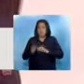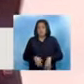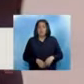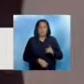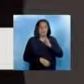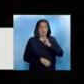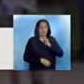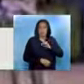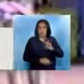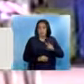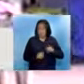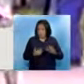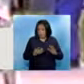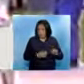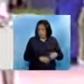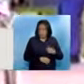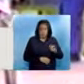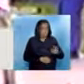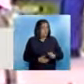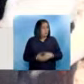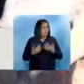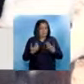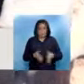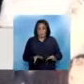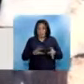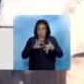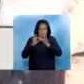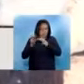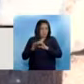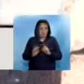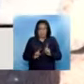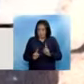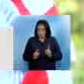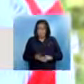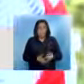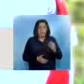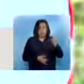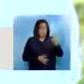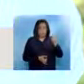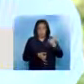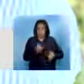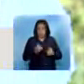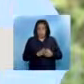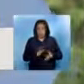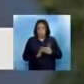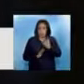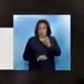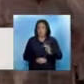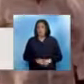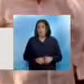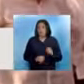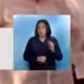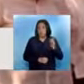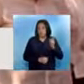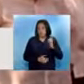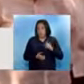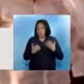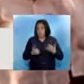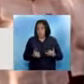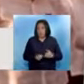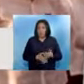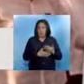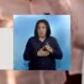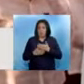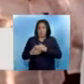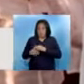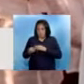Ángeles 1980. No se ha perdido ninguna olimpiada desde su debut, aunque en las 2 últimas fue como dirigente. Ahora volverá a convivir con